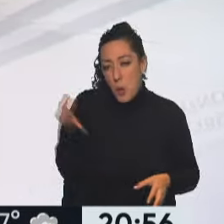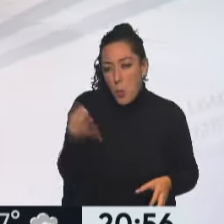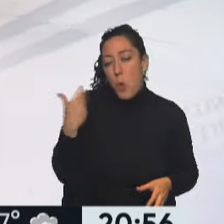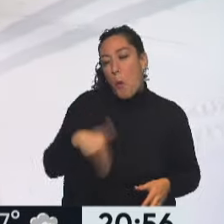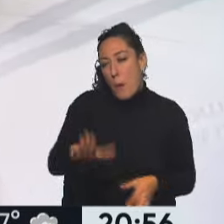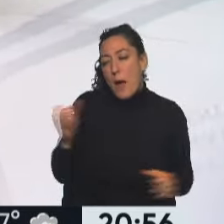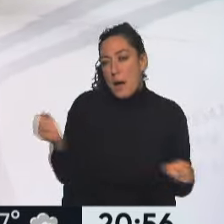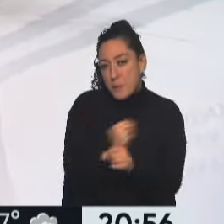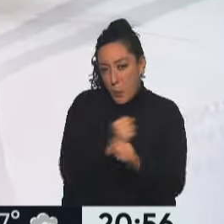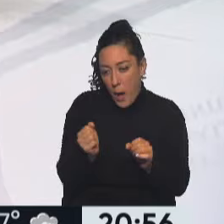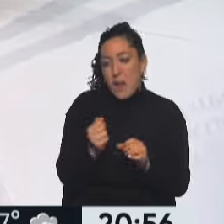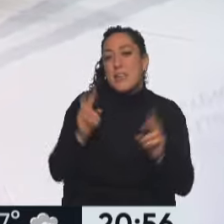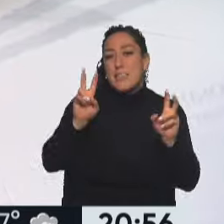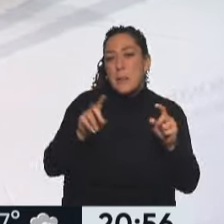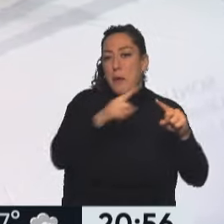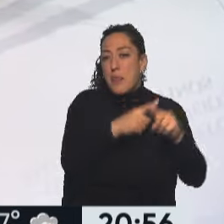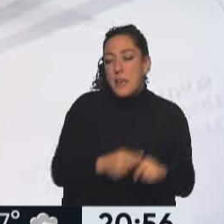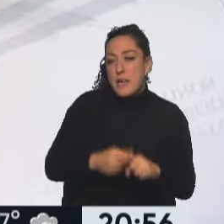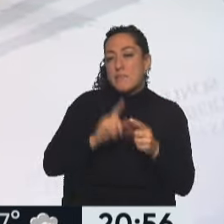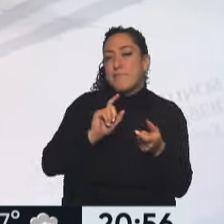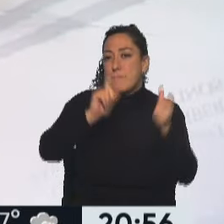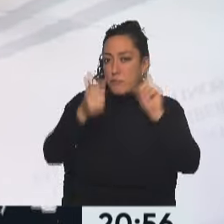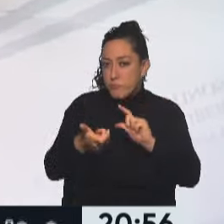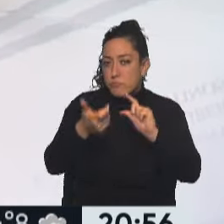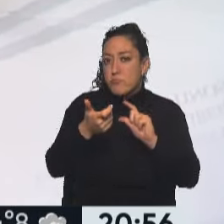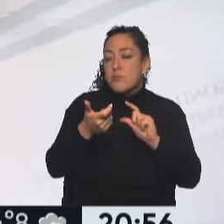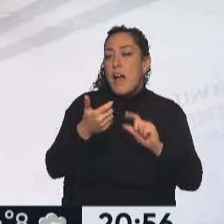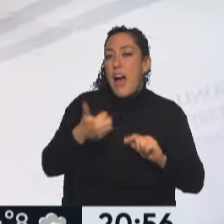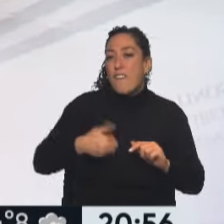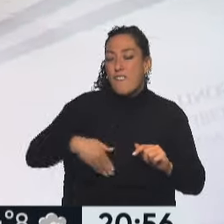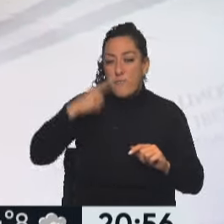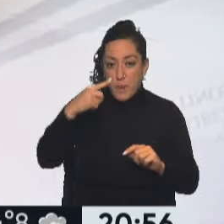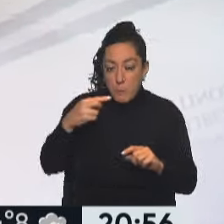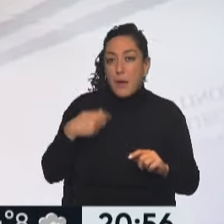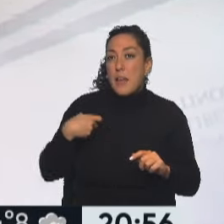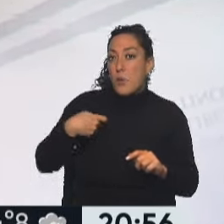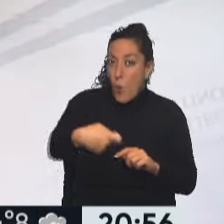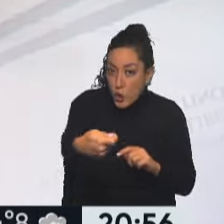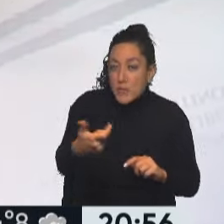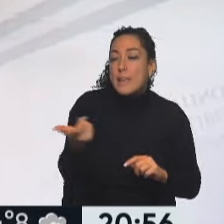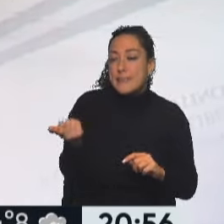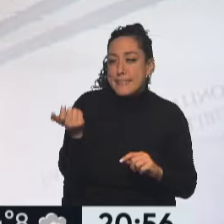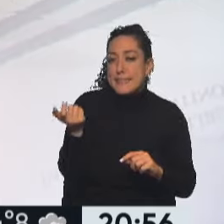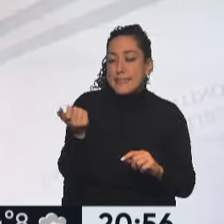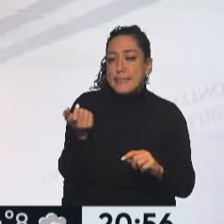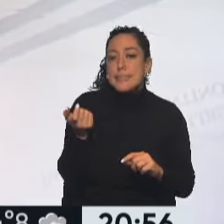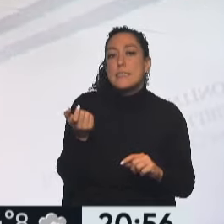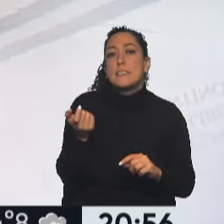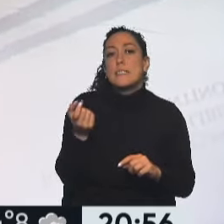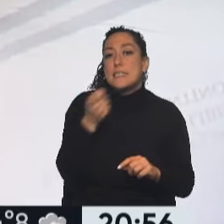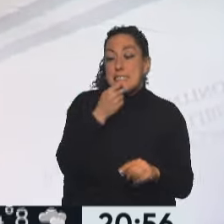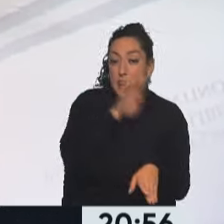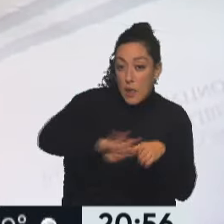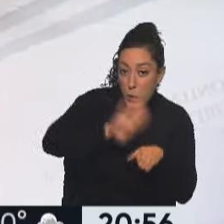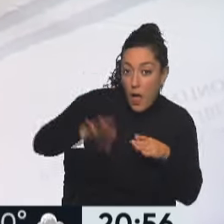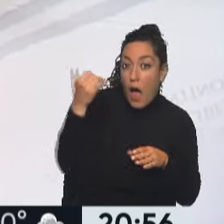aprobar la moratoria, este sistema que te va a permitir regularizar deudas con la Administración Federal de Ingresos Públicos, la